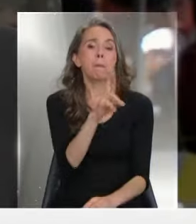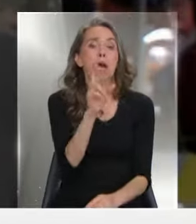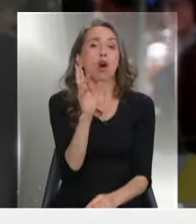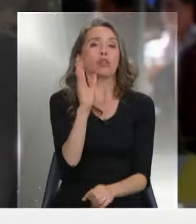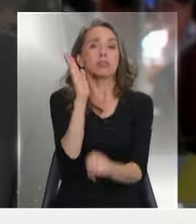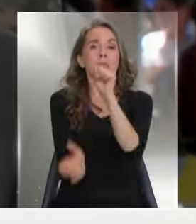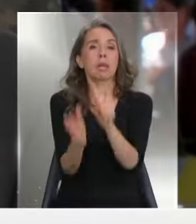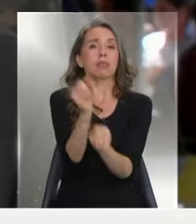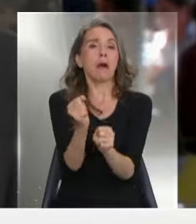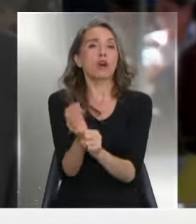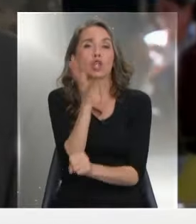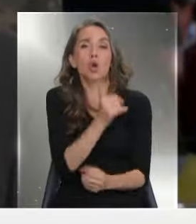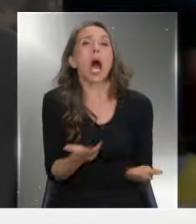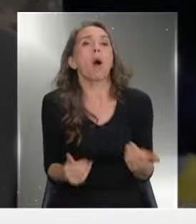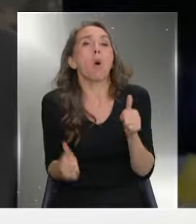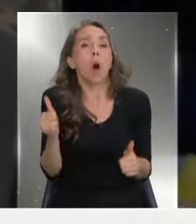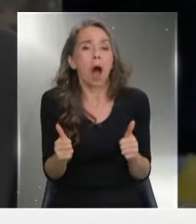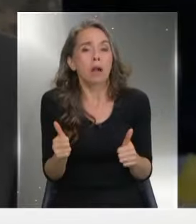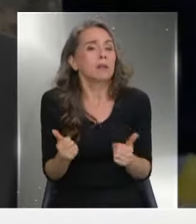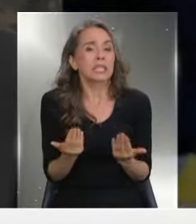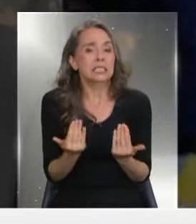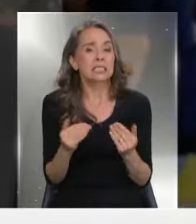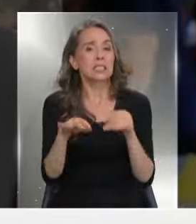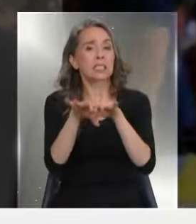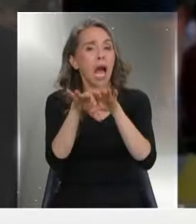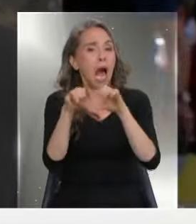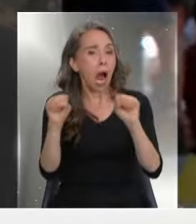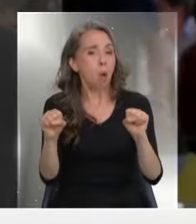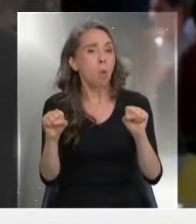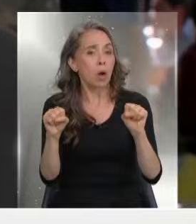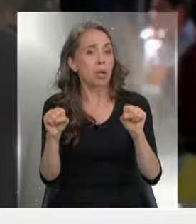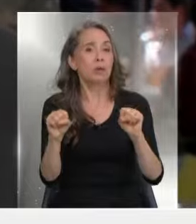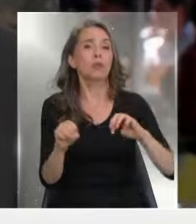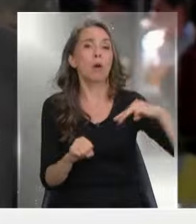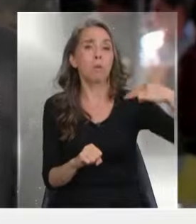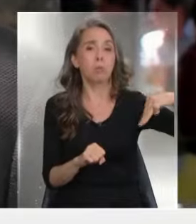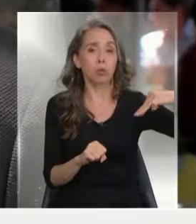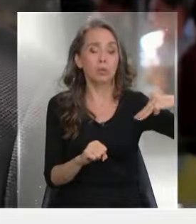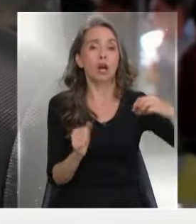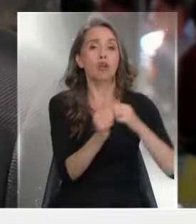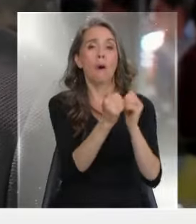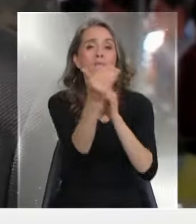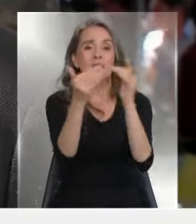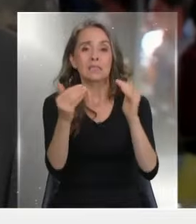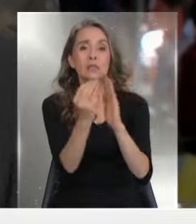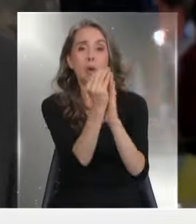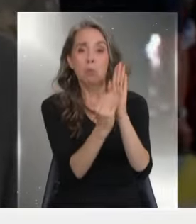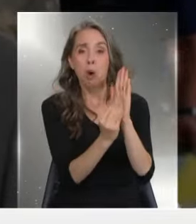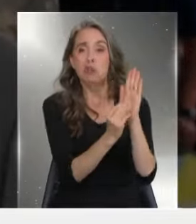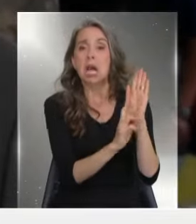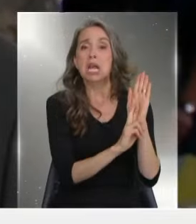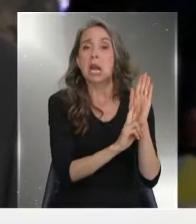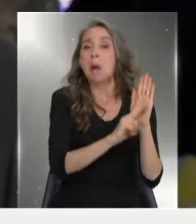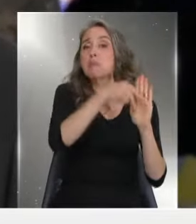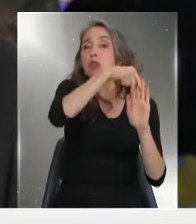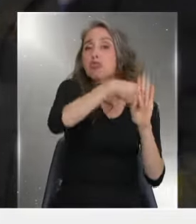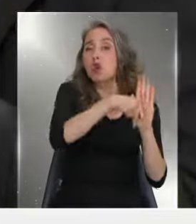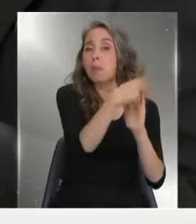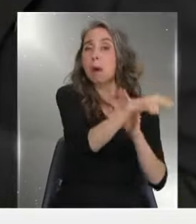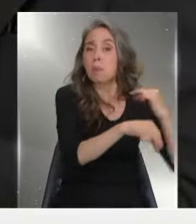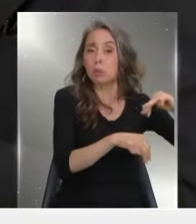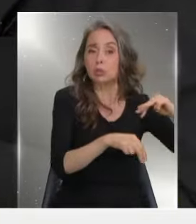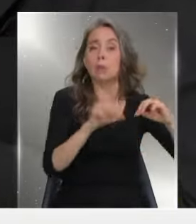empleo. Es simplemente ponerse de acuerdo el municipio, los vecinos, con una normativa que permita el uso de las